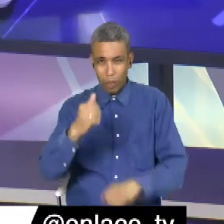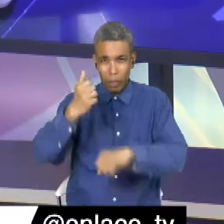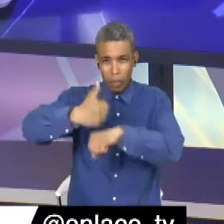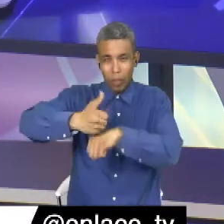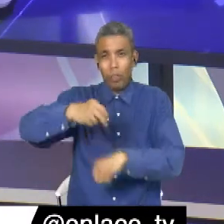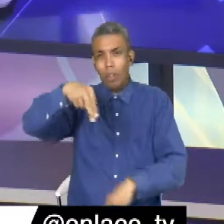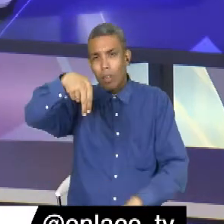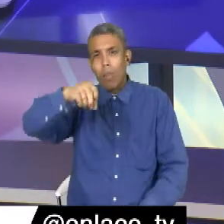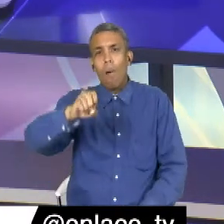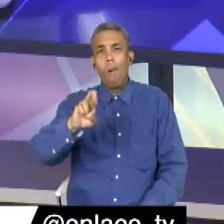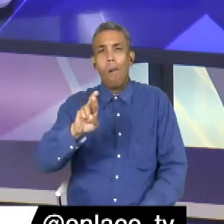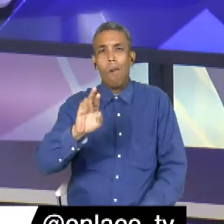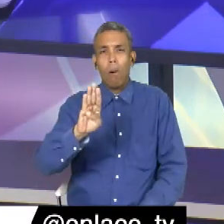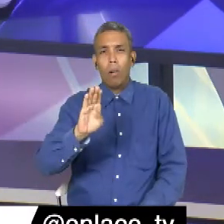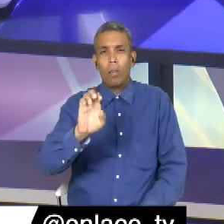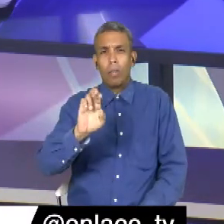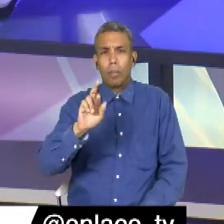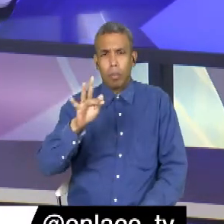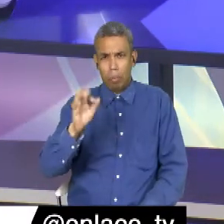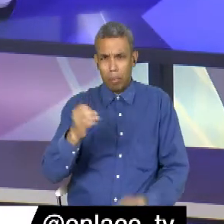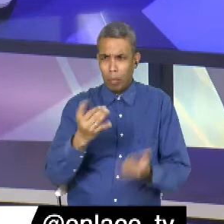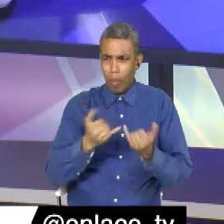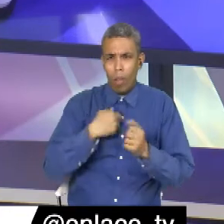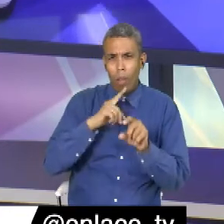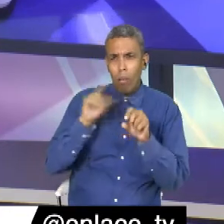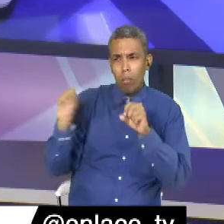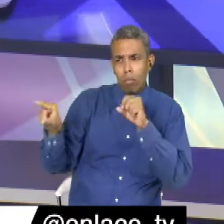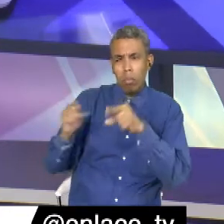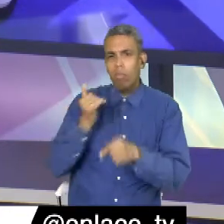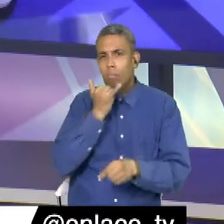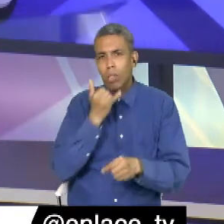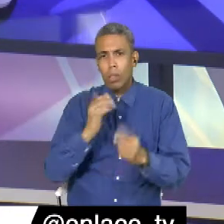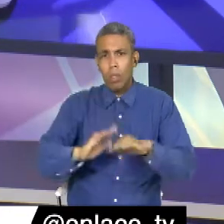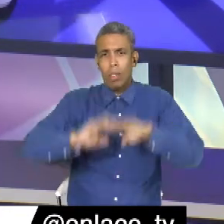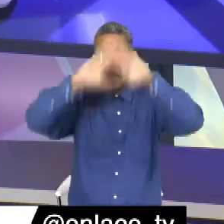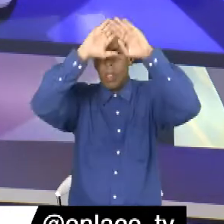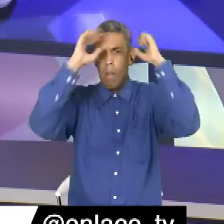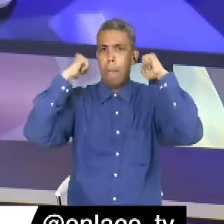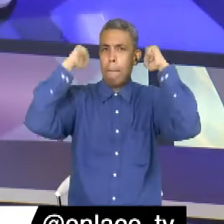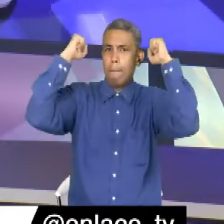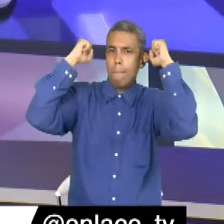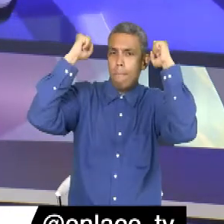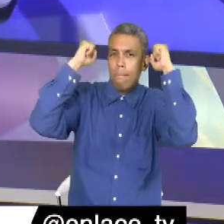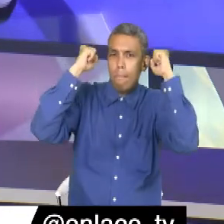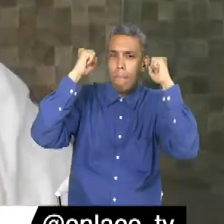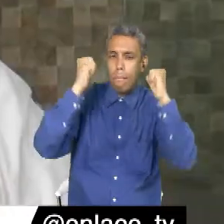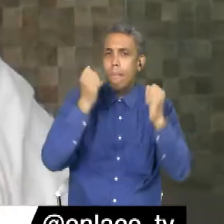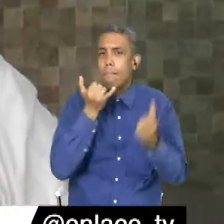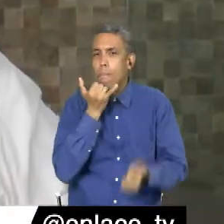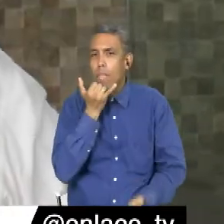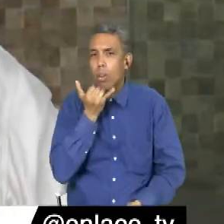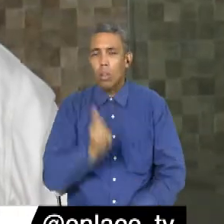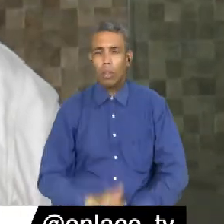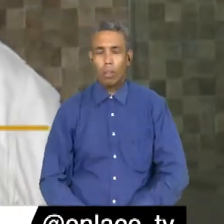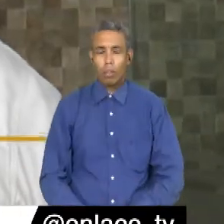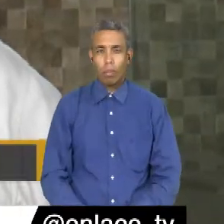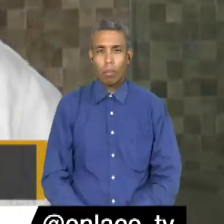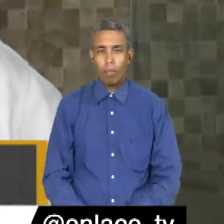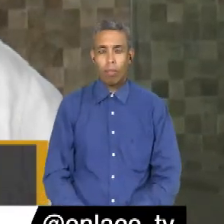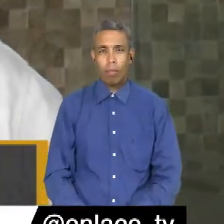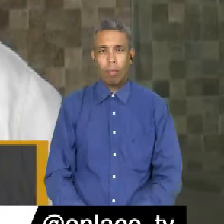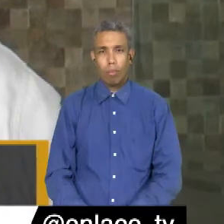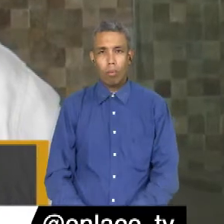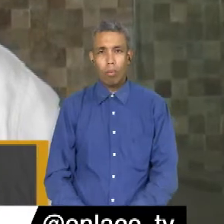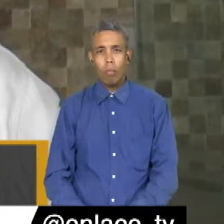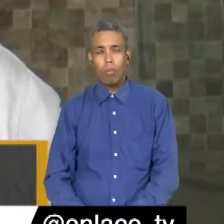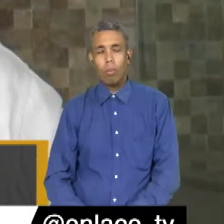para conocer la posición de Ecopetrol ante la parálisis en el corregimiento del centro. Pedro, buenas tardes y adelante. Saludos, compañeros en estudios, amables de la